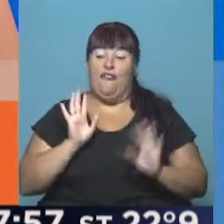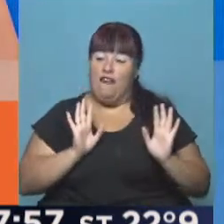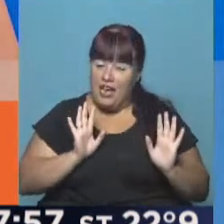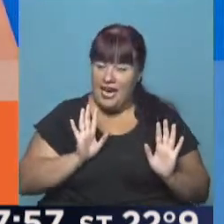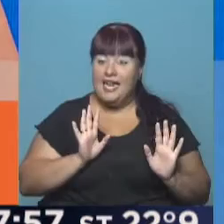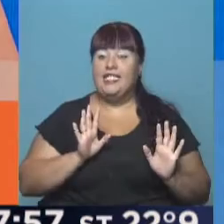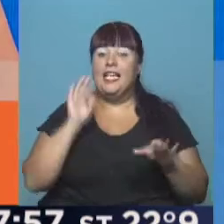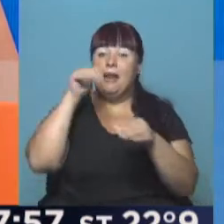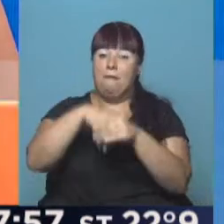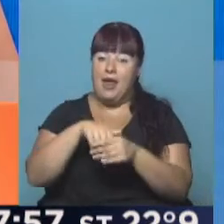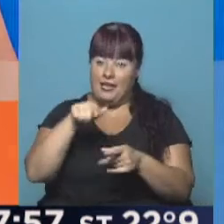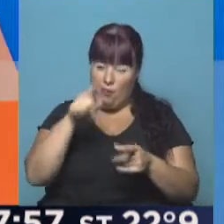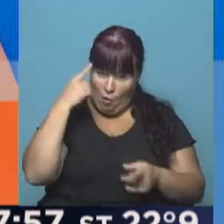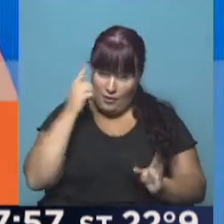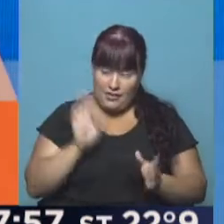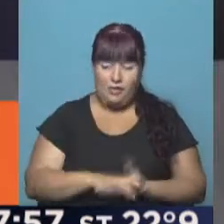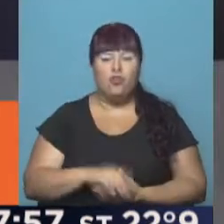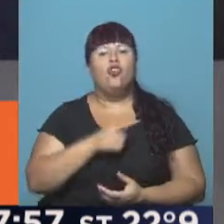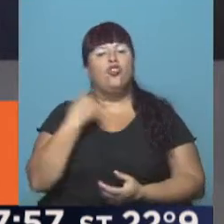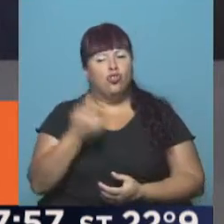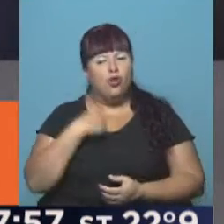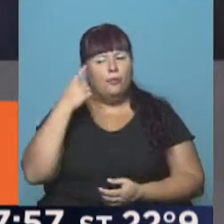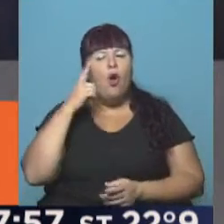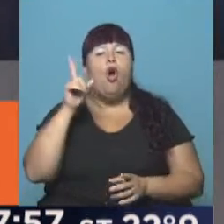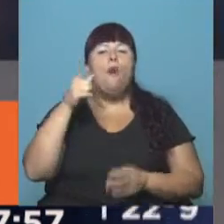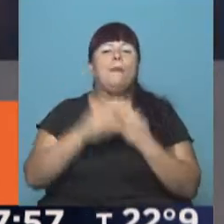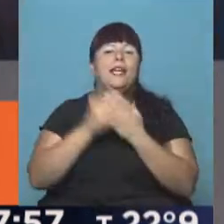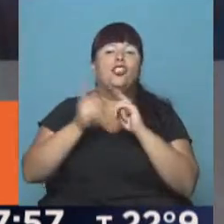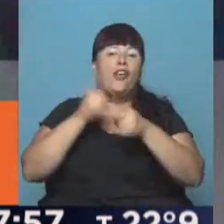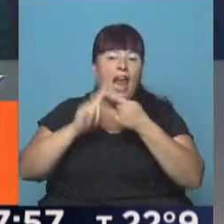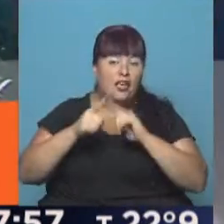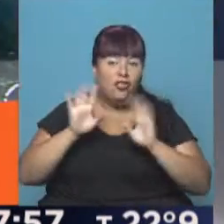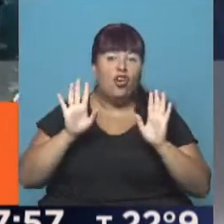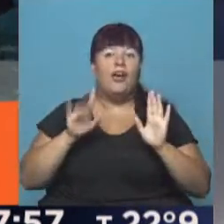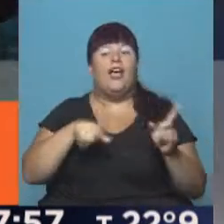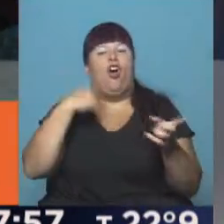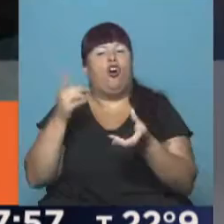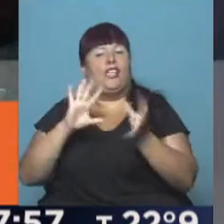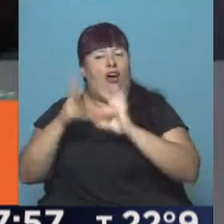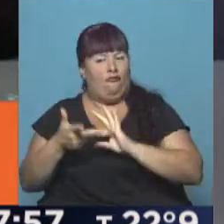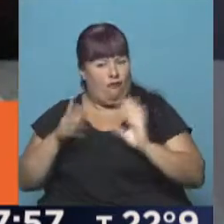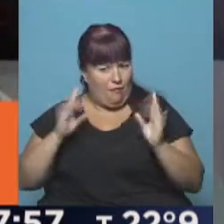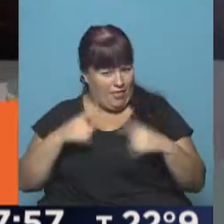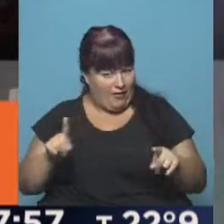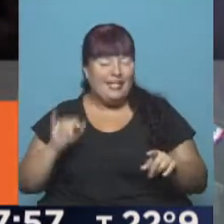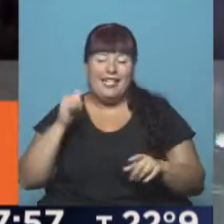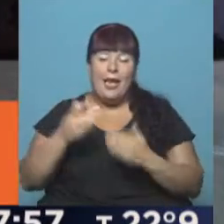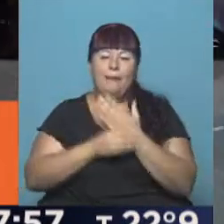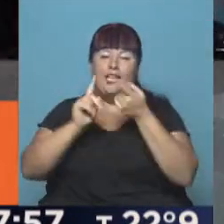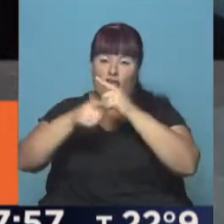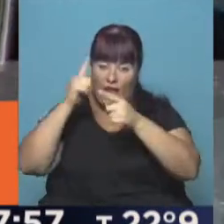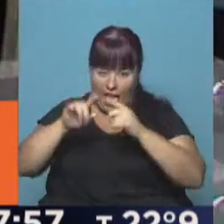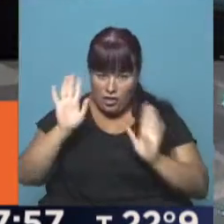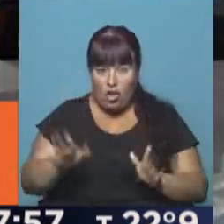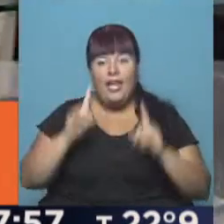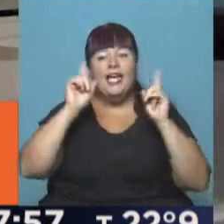el hecho de intervenir en este caso, usted cree? Nosotros O creemos a través que de Cancillería la cosa es en otro nivel diplomático diferente. Sí, Cancillería